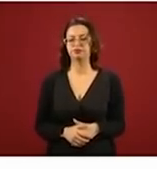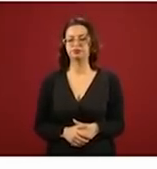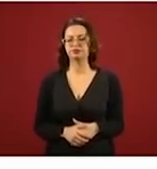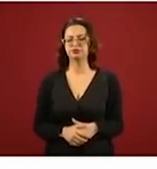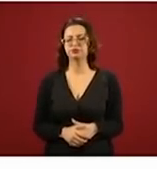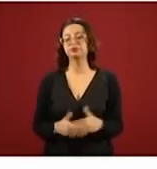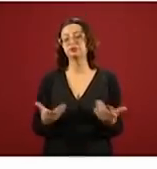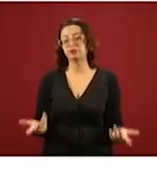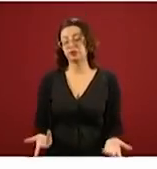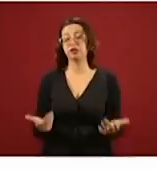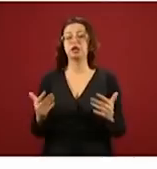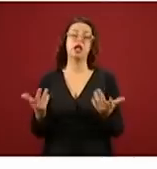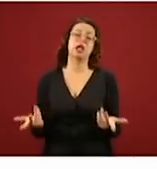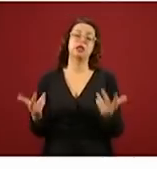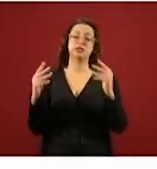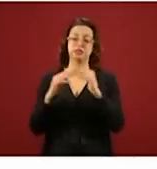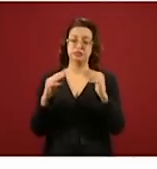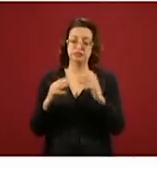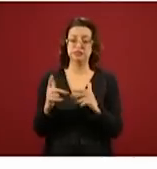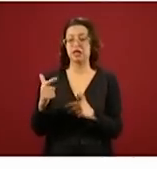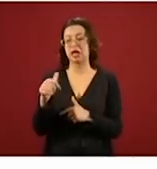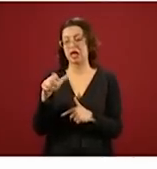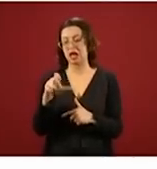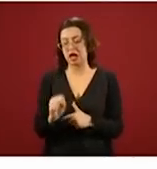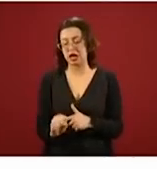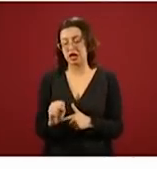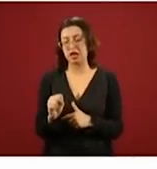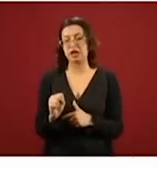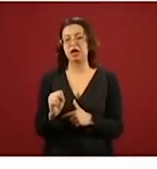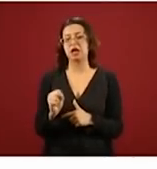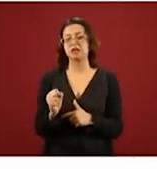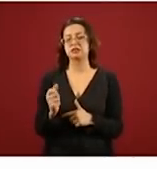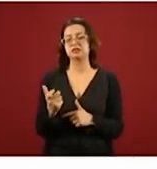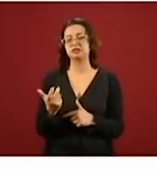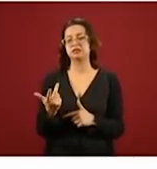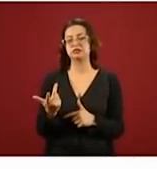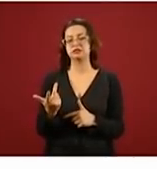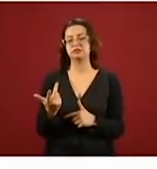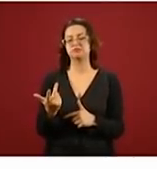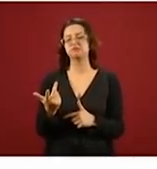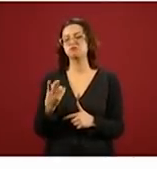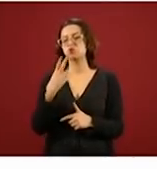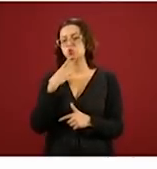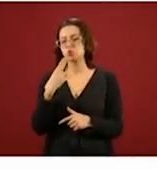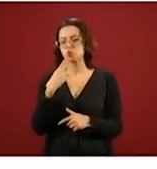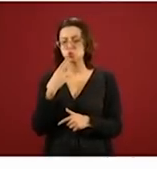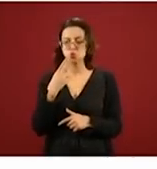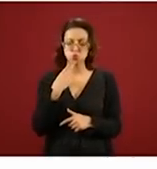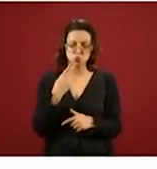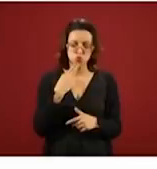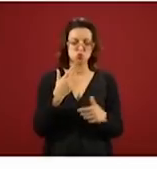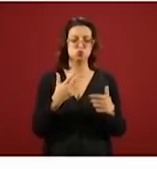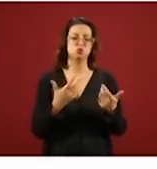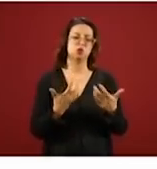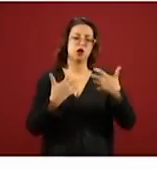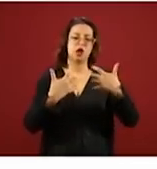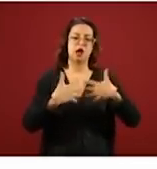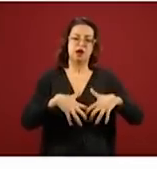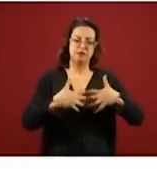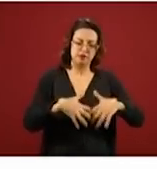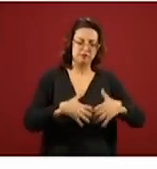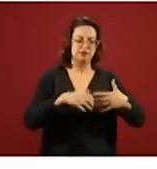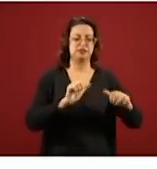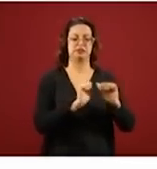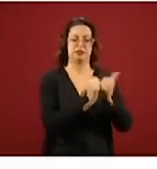en gas doméstico que es solo descontando el gas que se usa en panaderías en hoteles